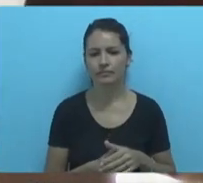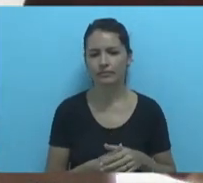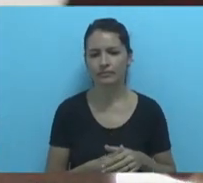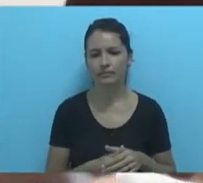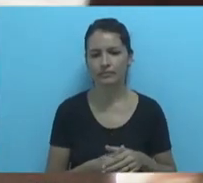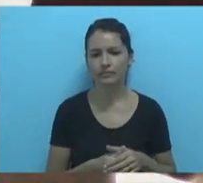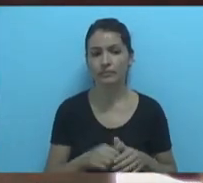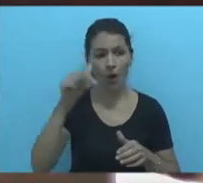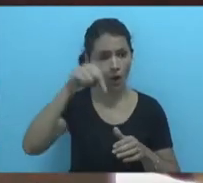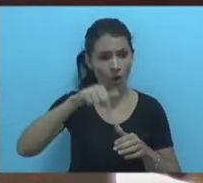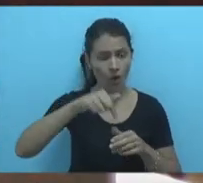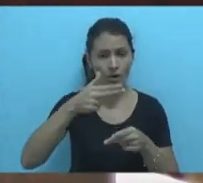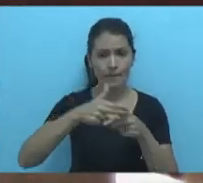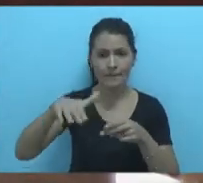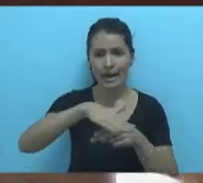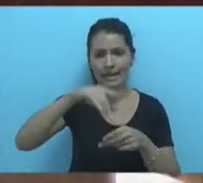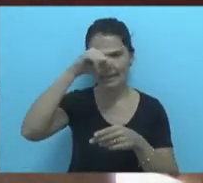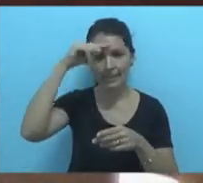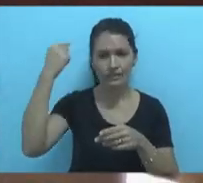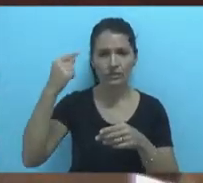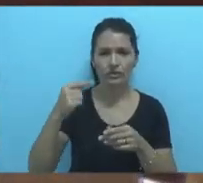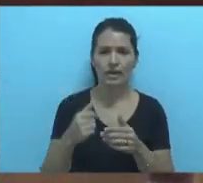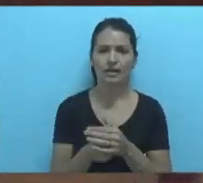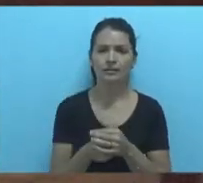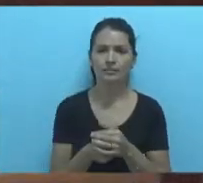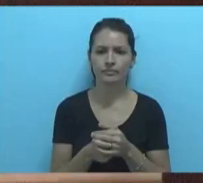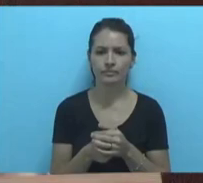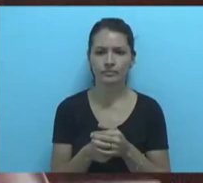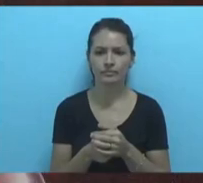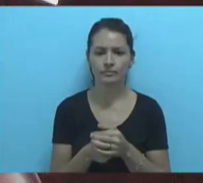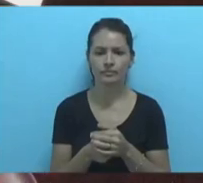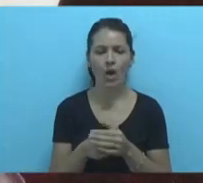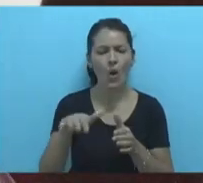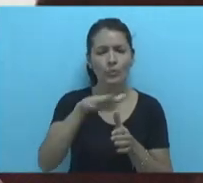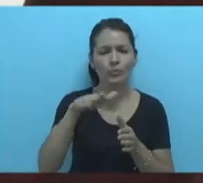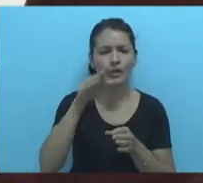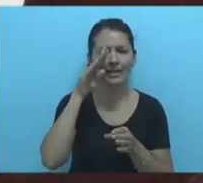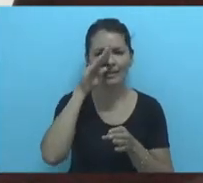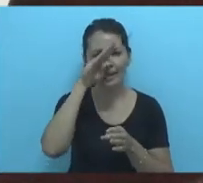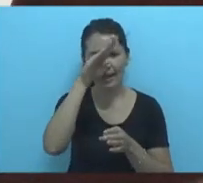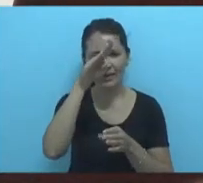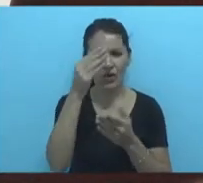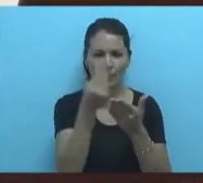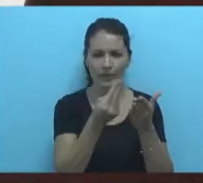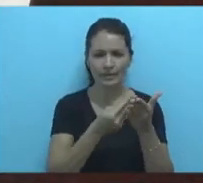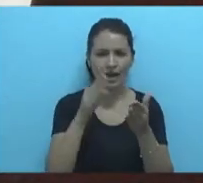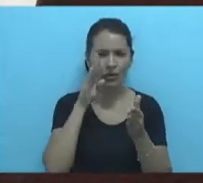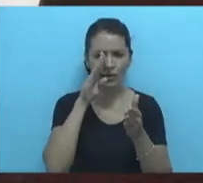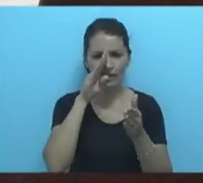Hoy el Parque Nacional más o menos ocupa toda esta parte negra que está resaltada con